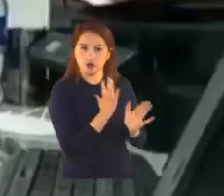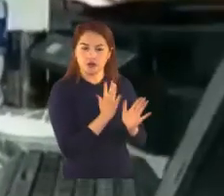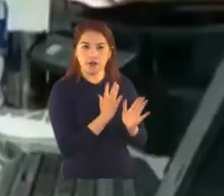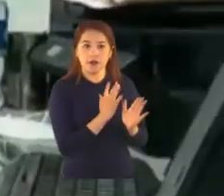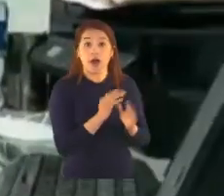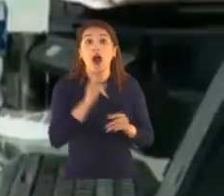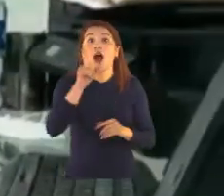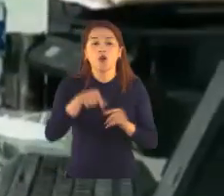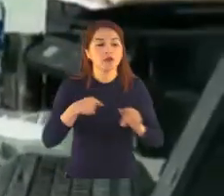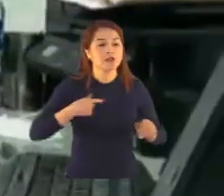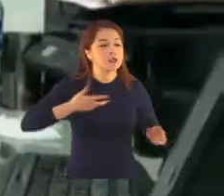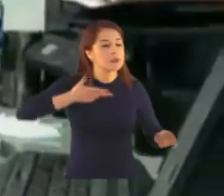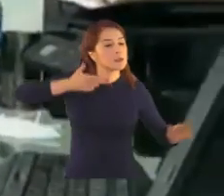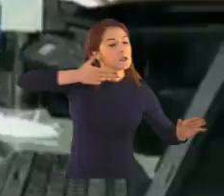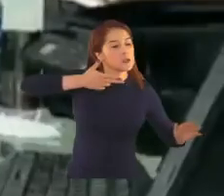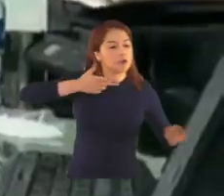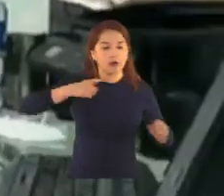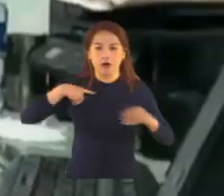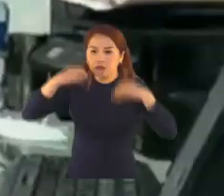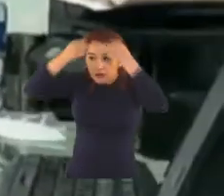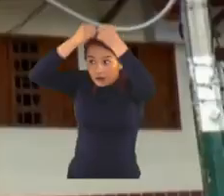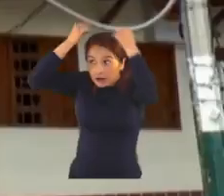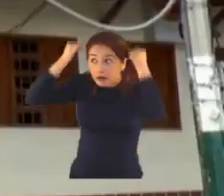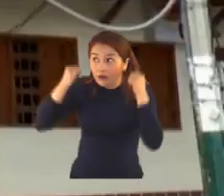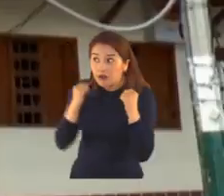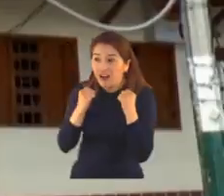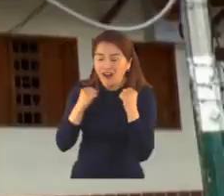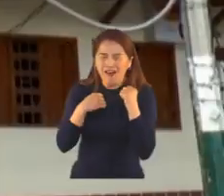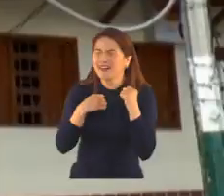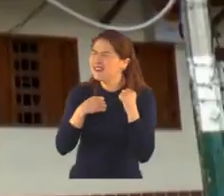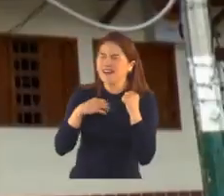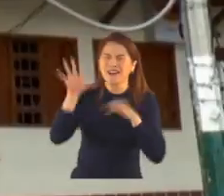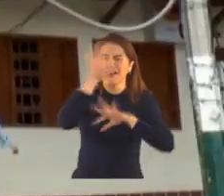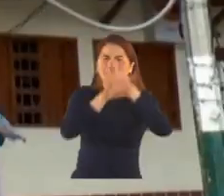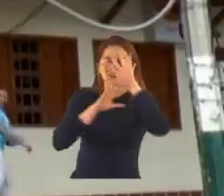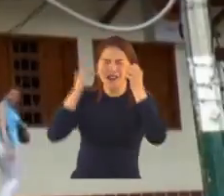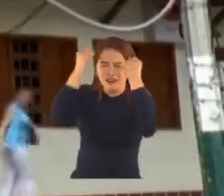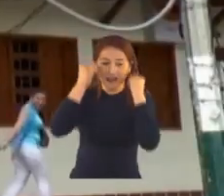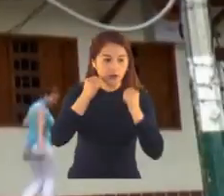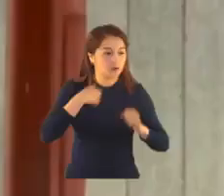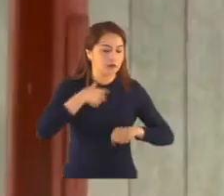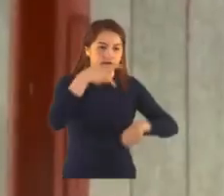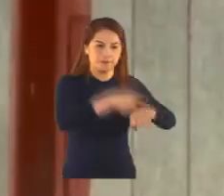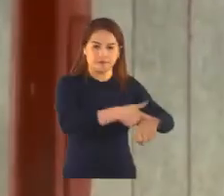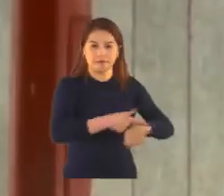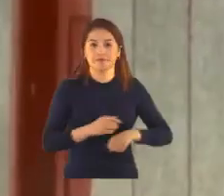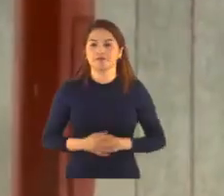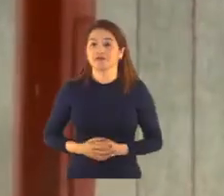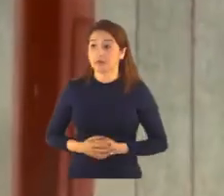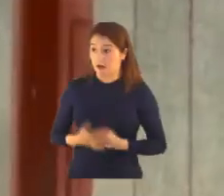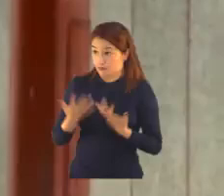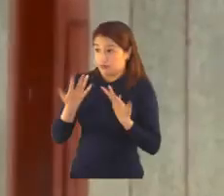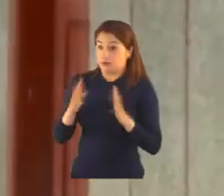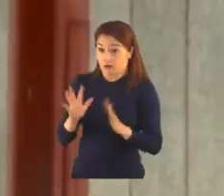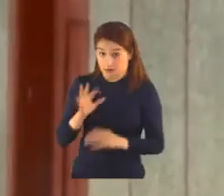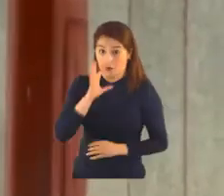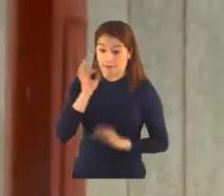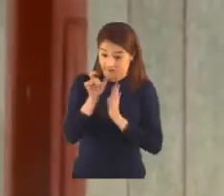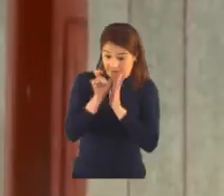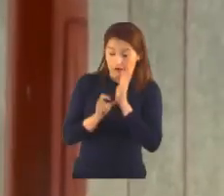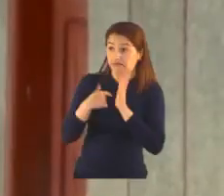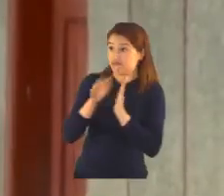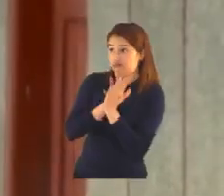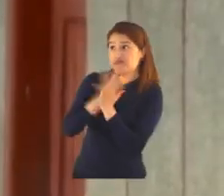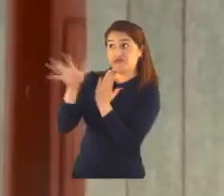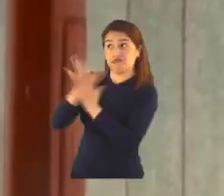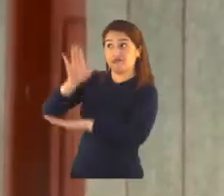han amenazado con las bolsas en la cabeza. El funcionario también dice que hizo la respectiva denuncia ante el comandante